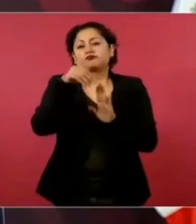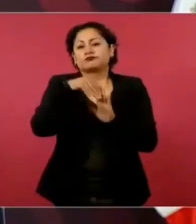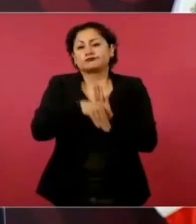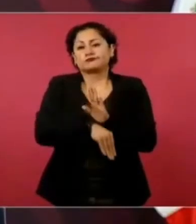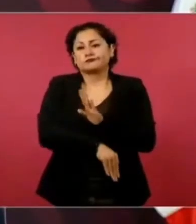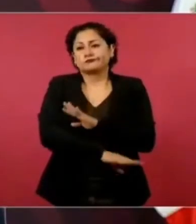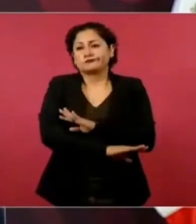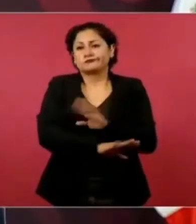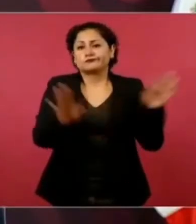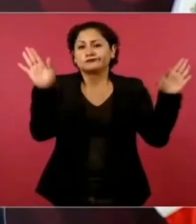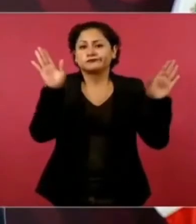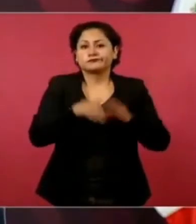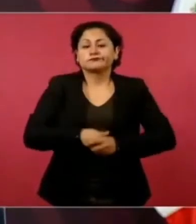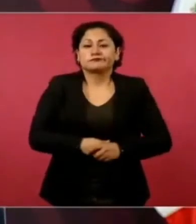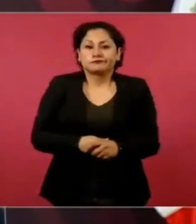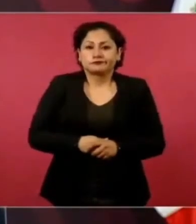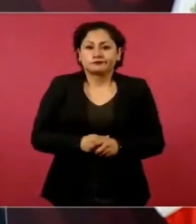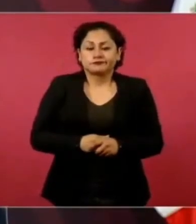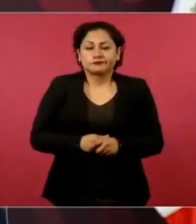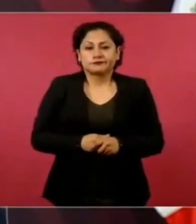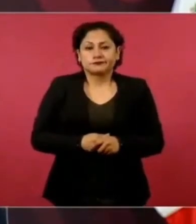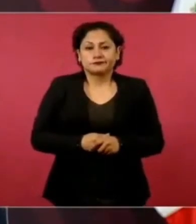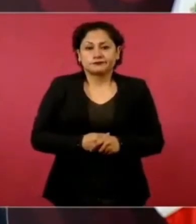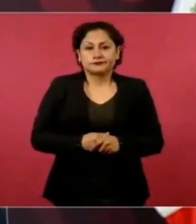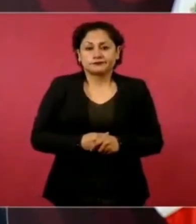se echó a perder por completo.